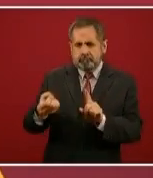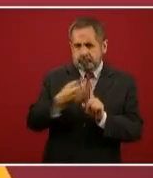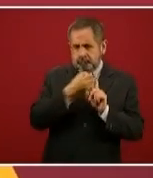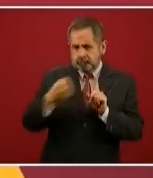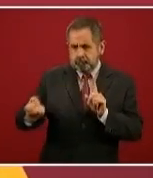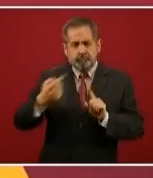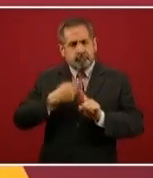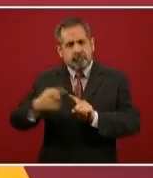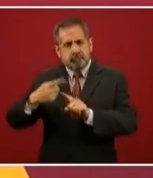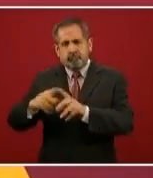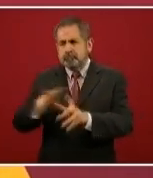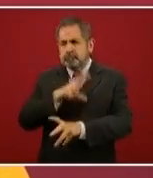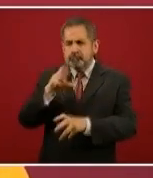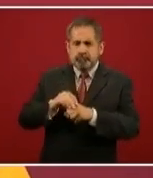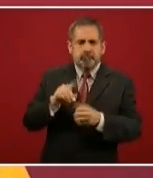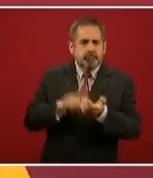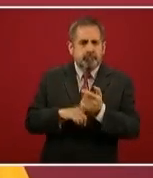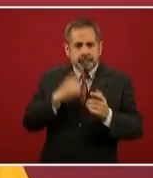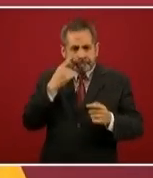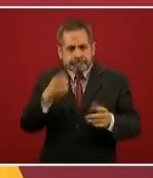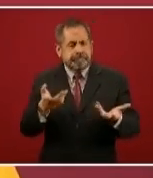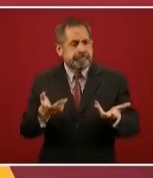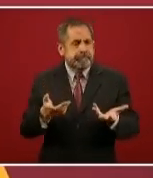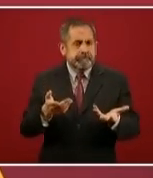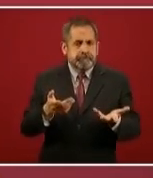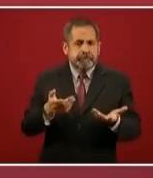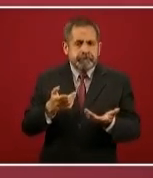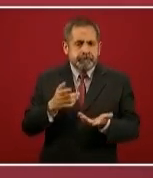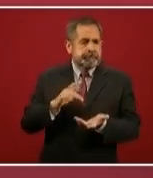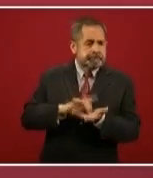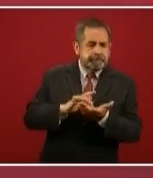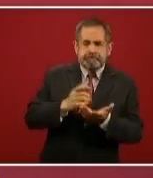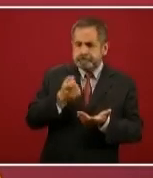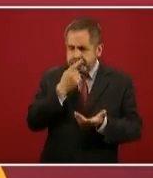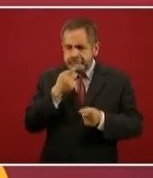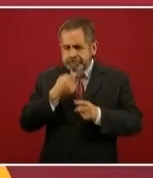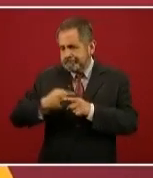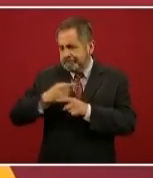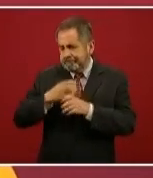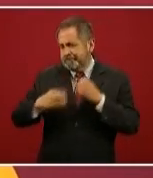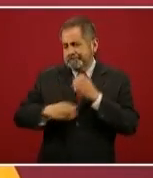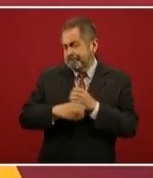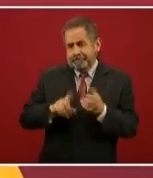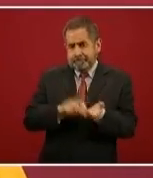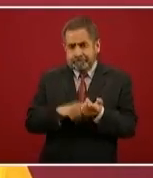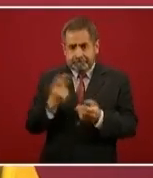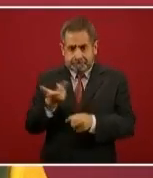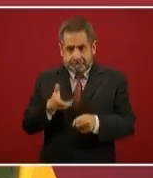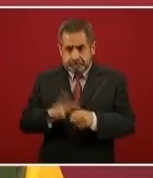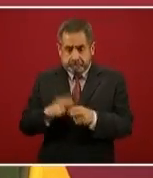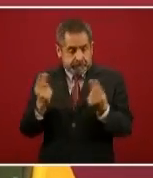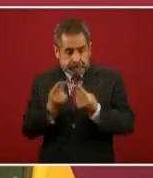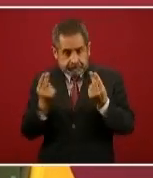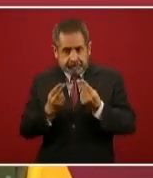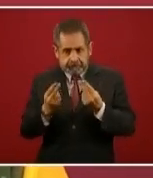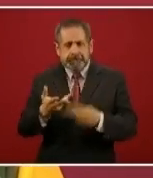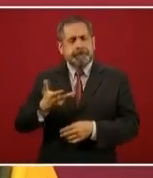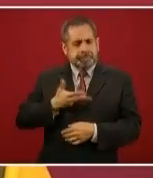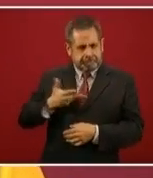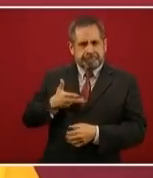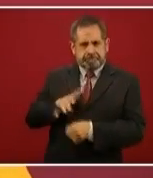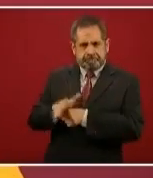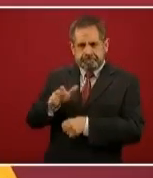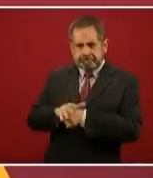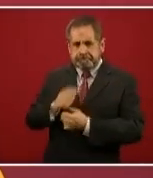la distribución y concentración de insumos de todo tipo en el área médica o en el